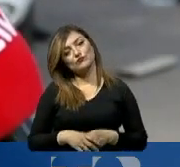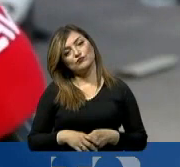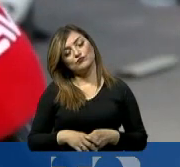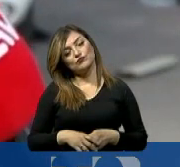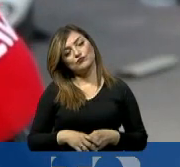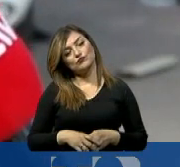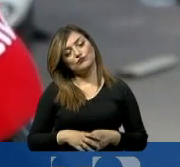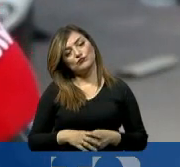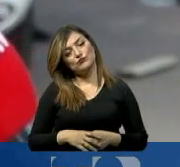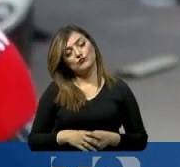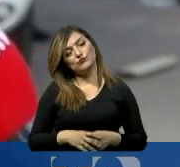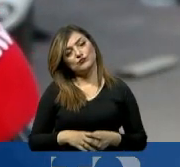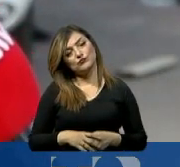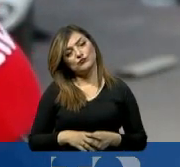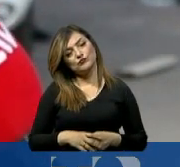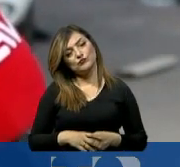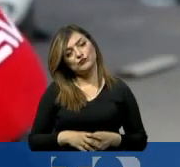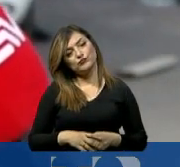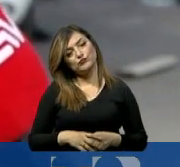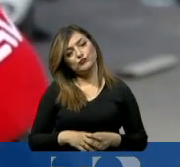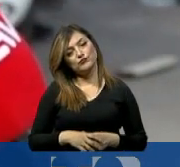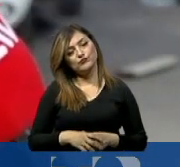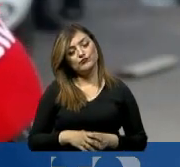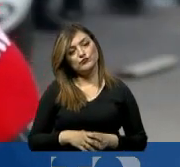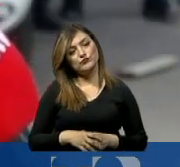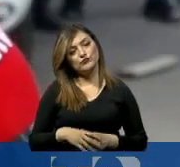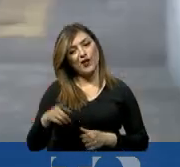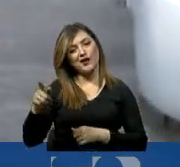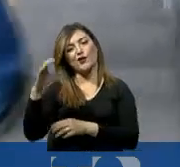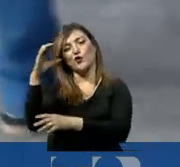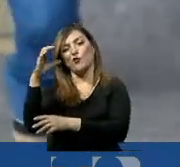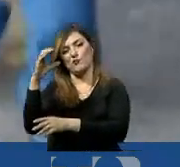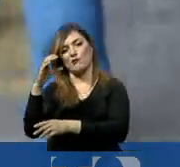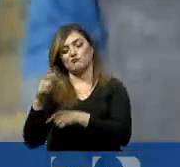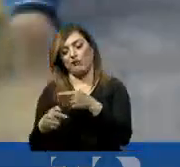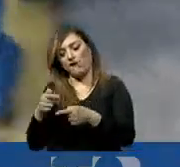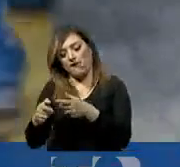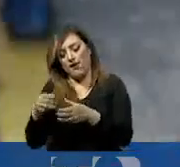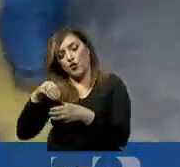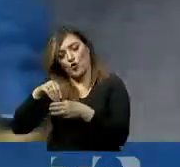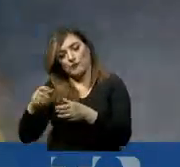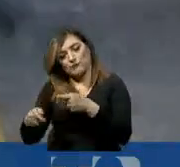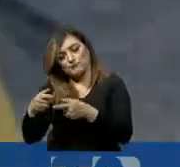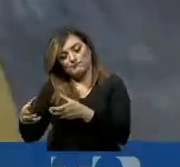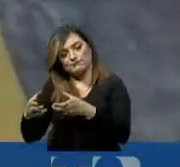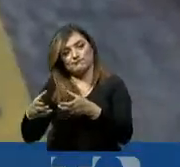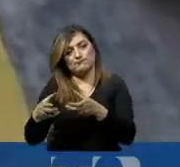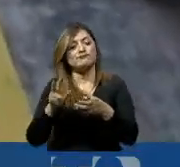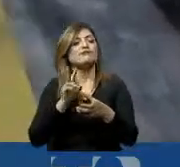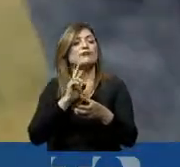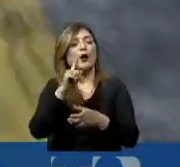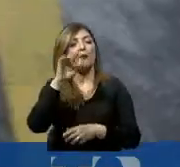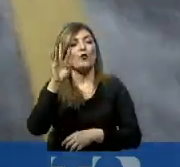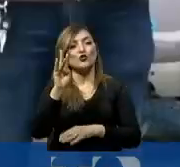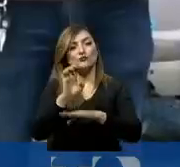presume que lo hacen estas caletas en el vecino país. Las nuevas víctimas del narcotráfico son dos